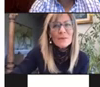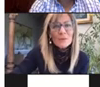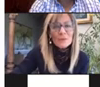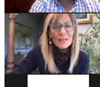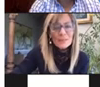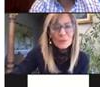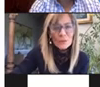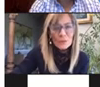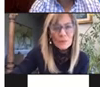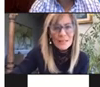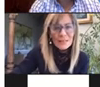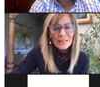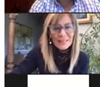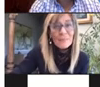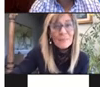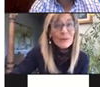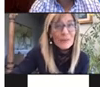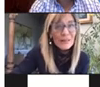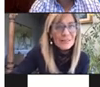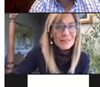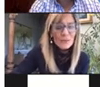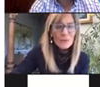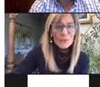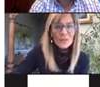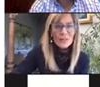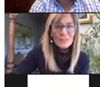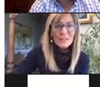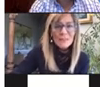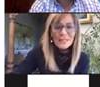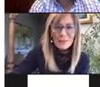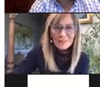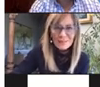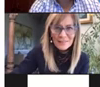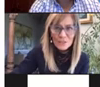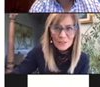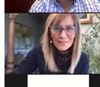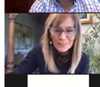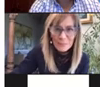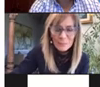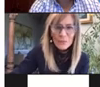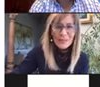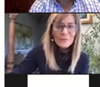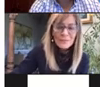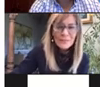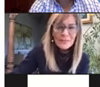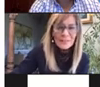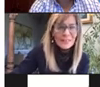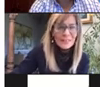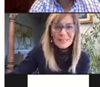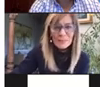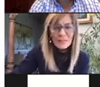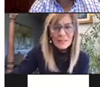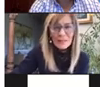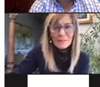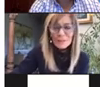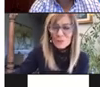todo pasar, también recordarles que uno de los principales parques de atracciones que están también por reabrir, recientemente acaba de abrir con